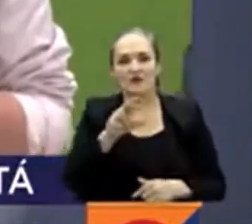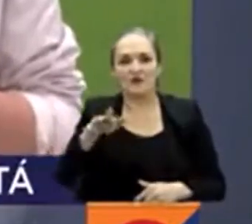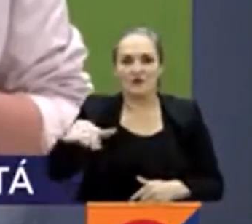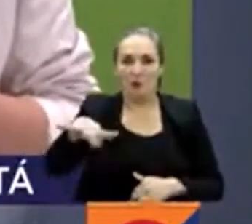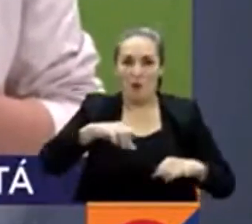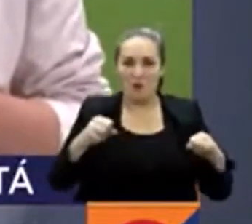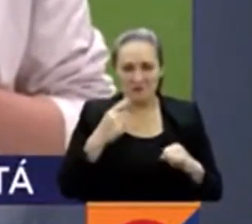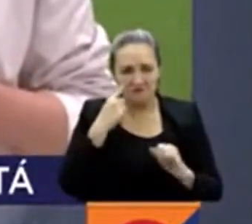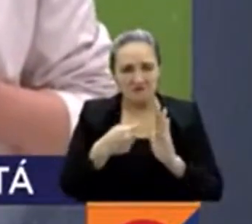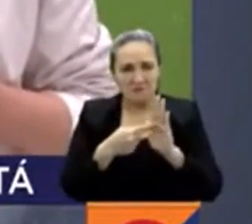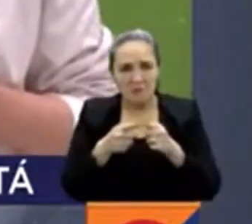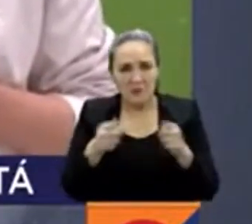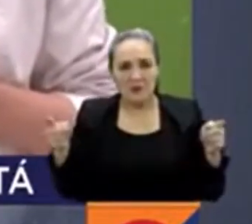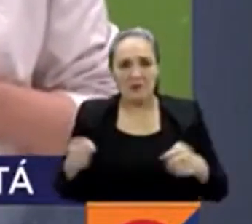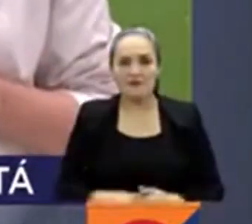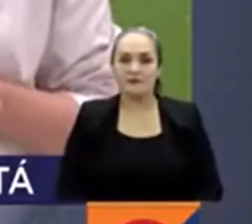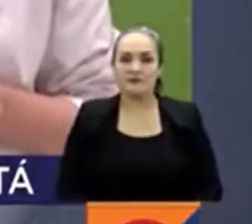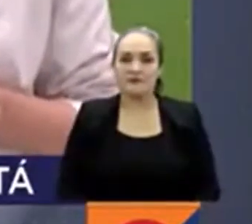Cuéntenos.